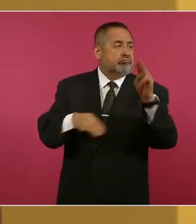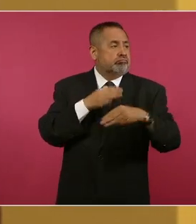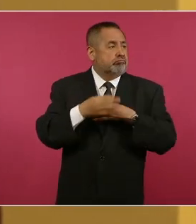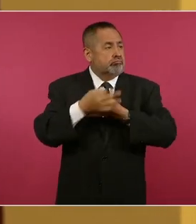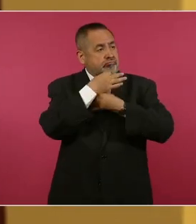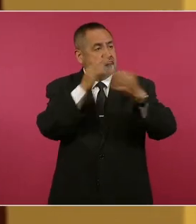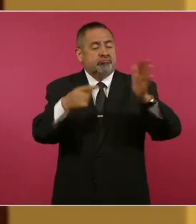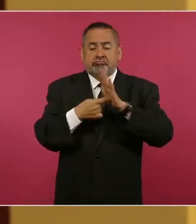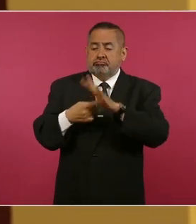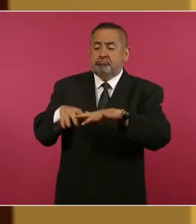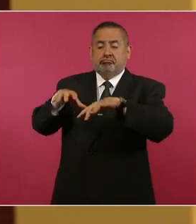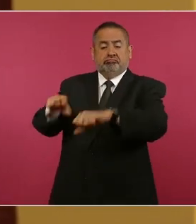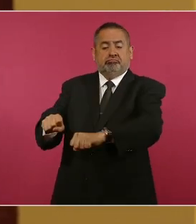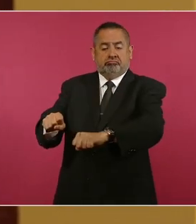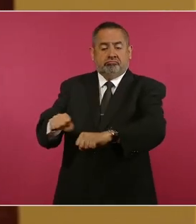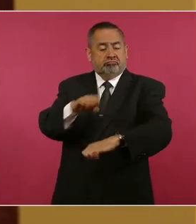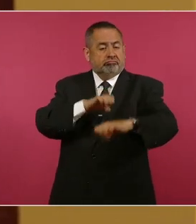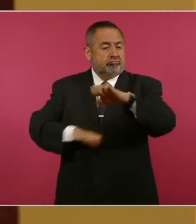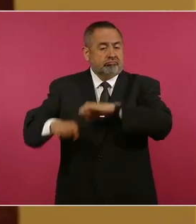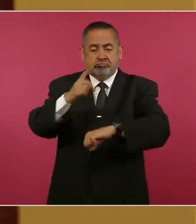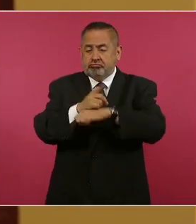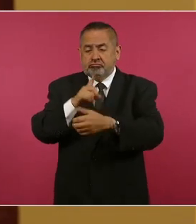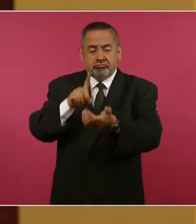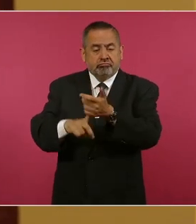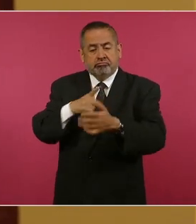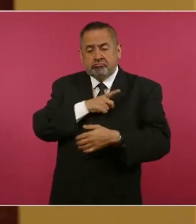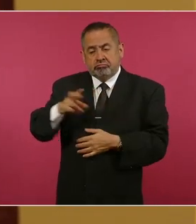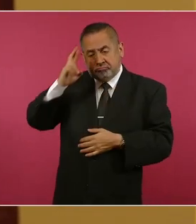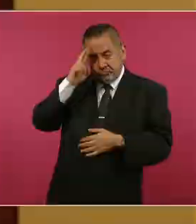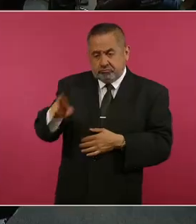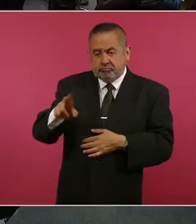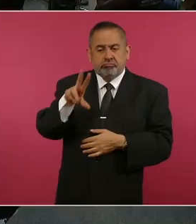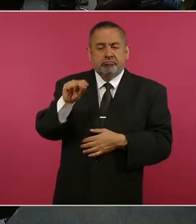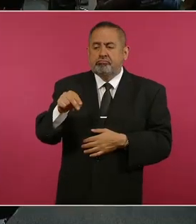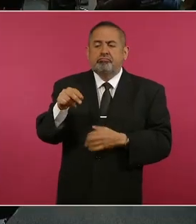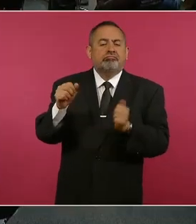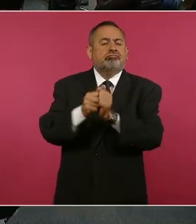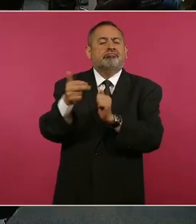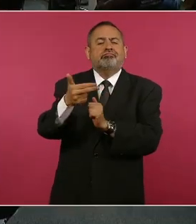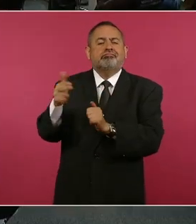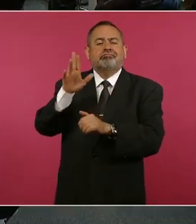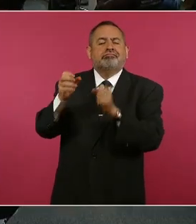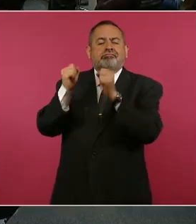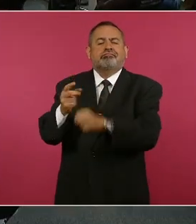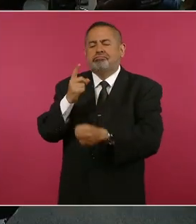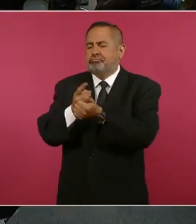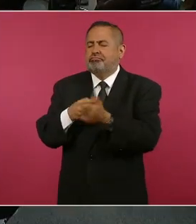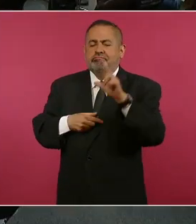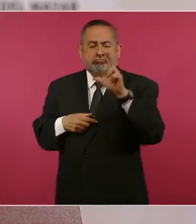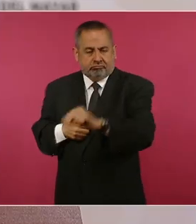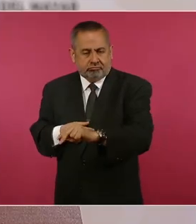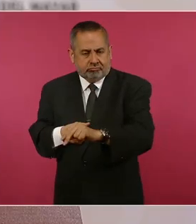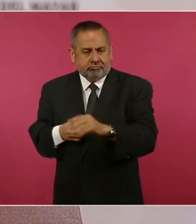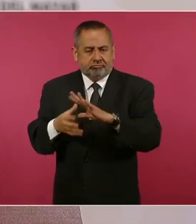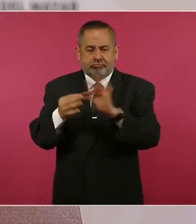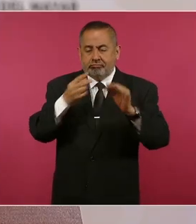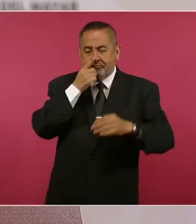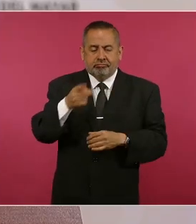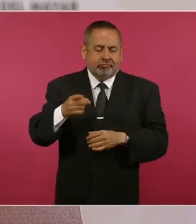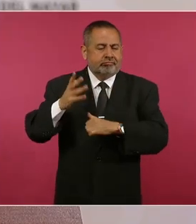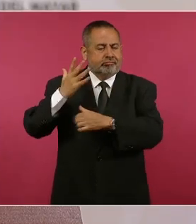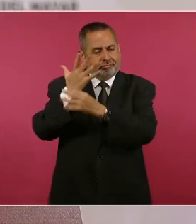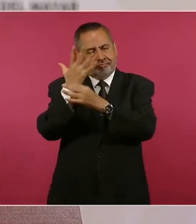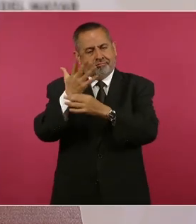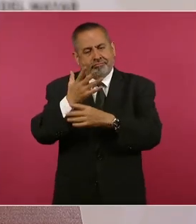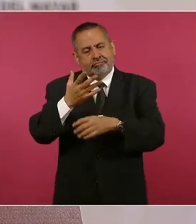entero que las embajadas son recintos diplomáticos y no hotel con seguridad para antisociales, subrayó el ministro de